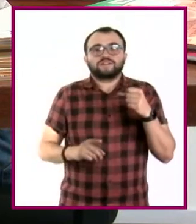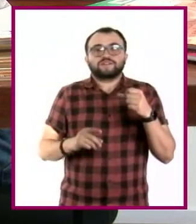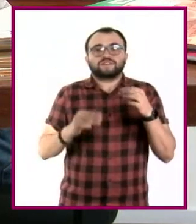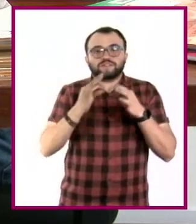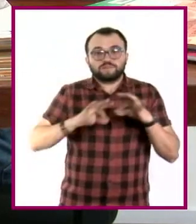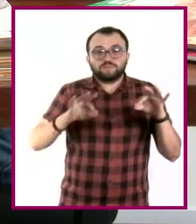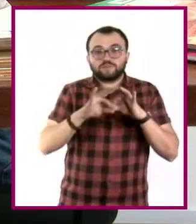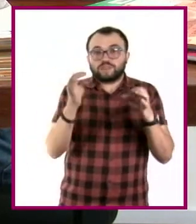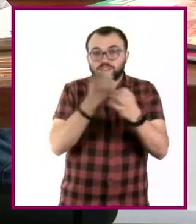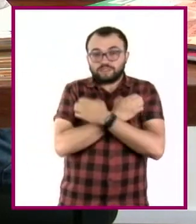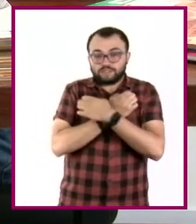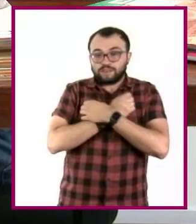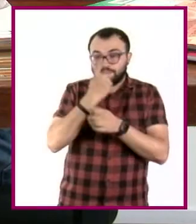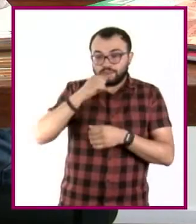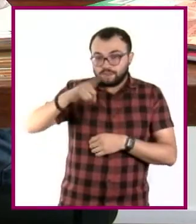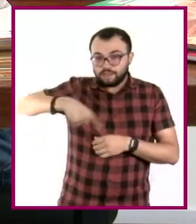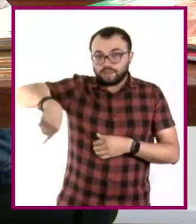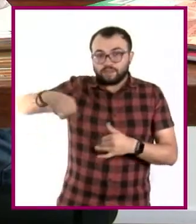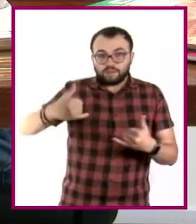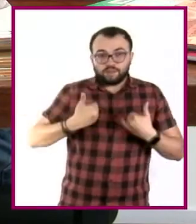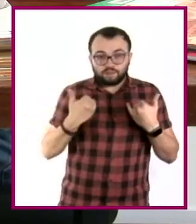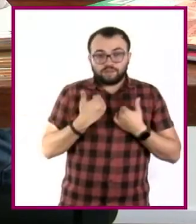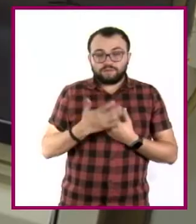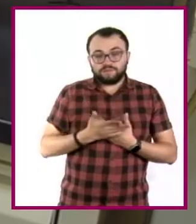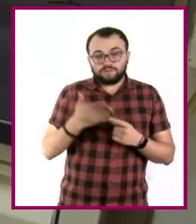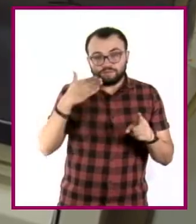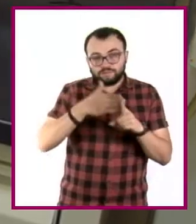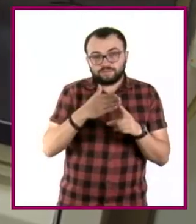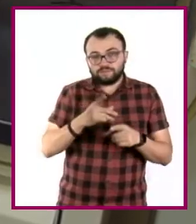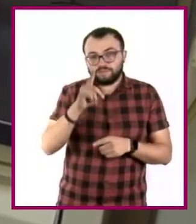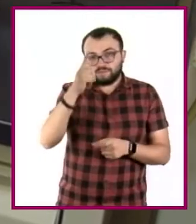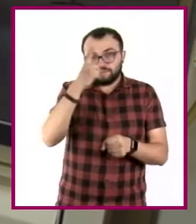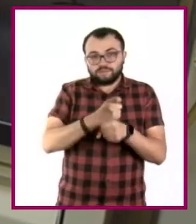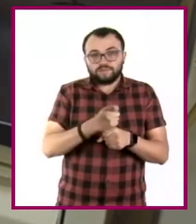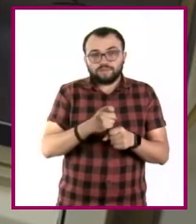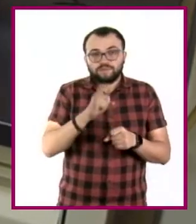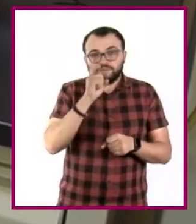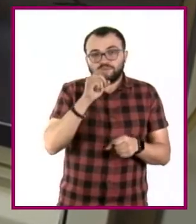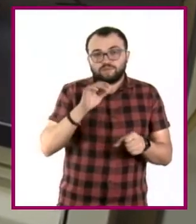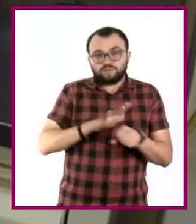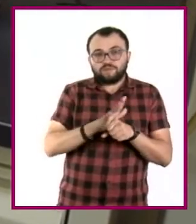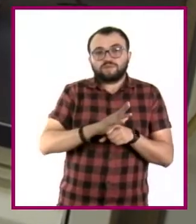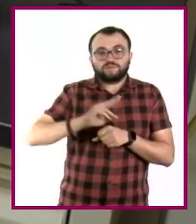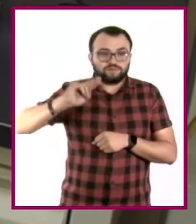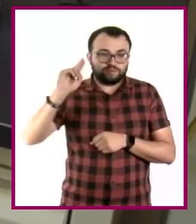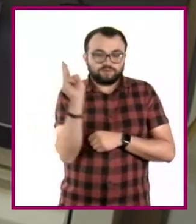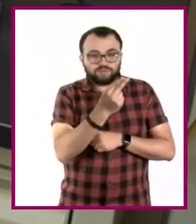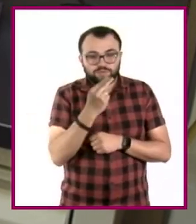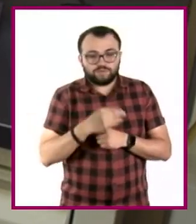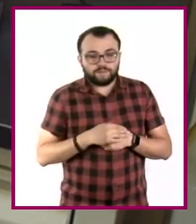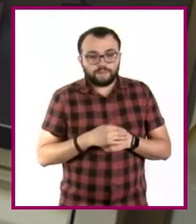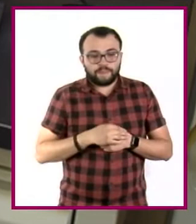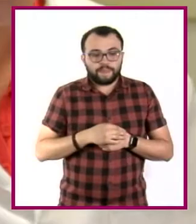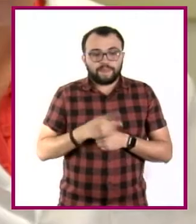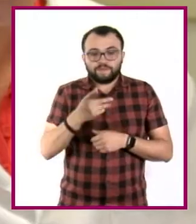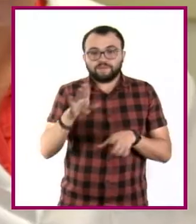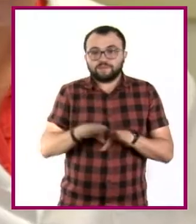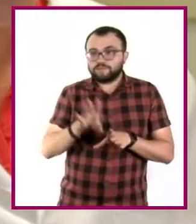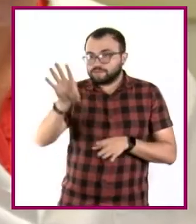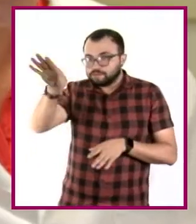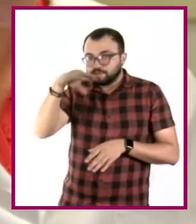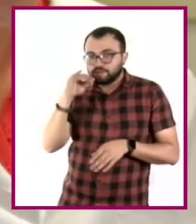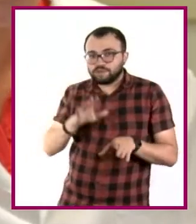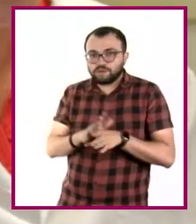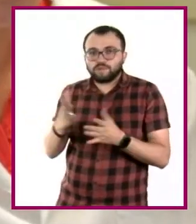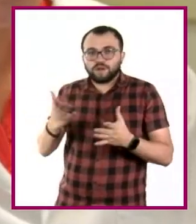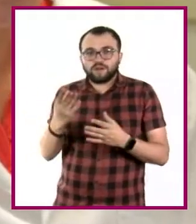la juventud, en particular la universitaria. Es así que Alejandra Chávez, estudiante universitaria, encontró la fórmula para